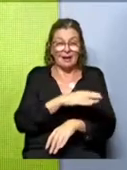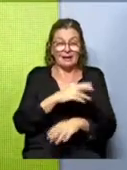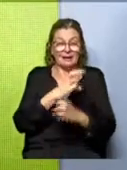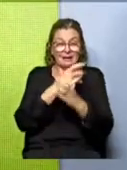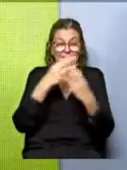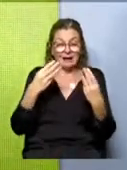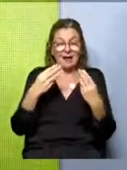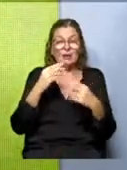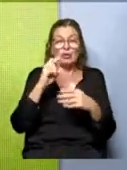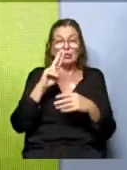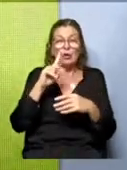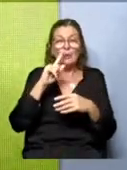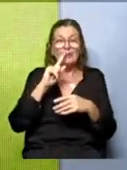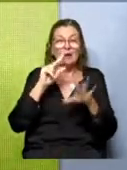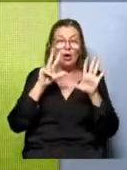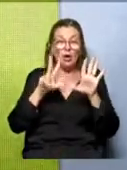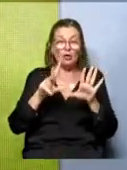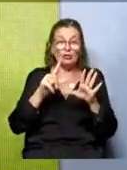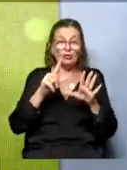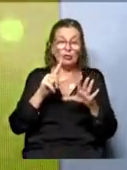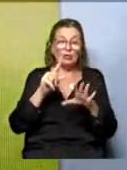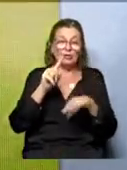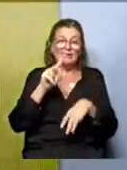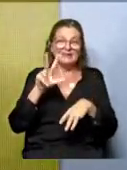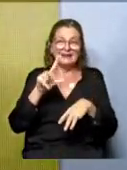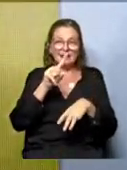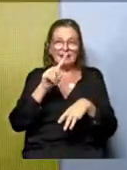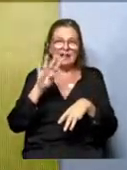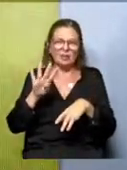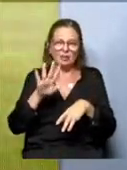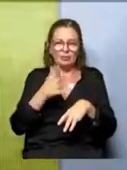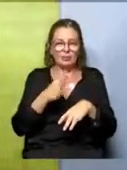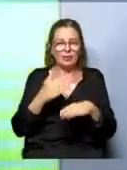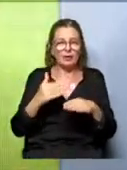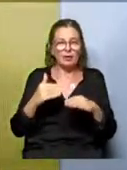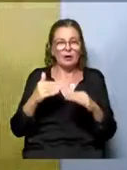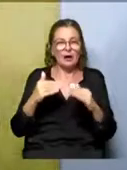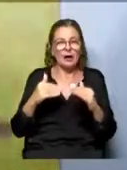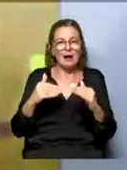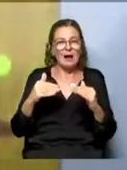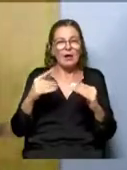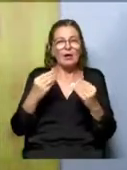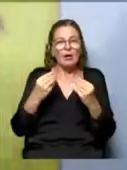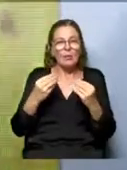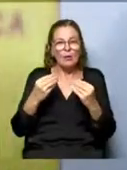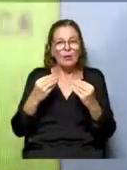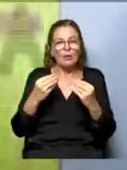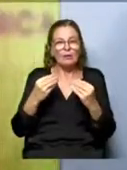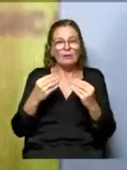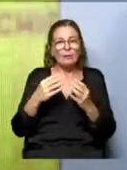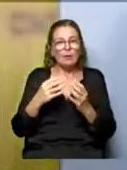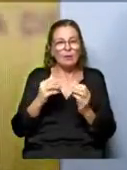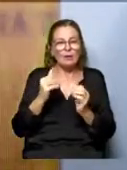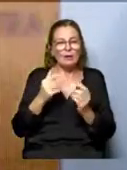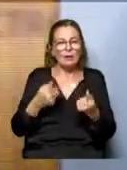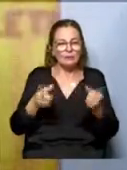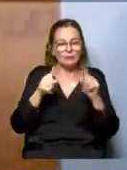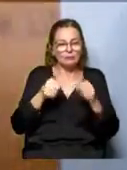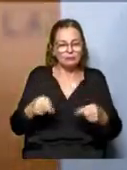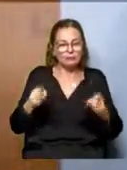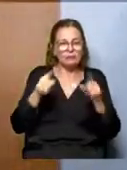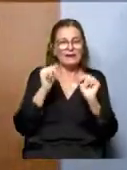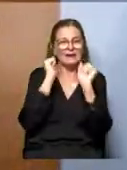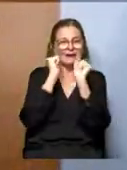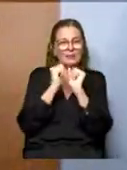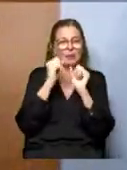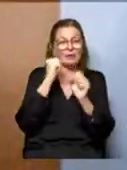2008 y 2013-14, lo hizo, yo decía, al mismo tiempo que bajó la desigualdad. ¿Cómo? Porque hubo crecimiento económico muy vigoroso, con crecimiento del